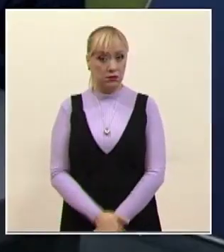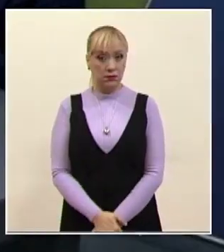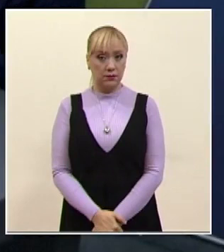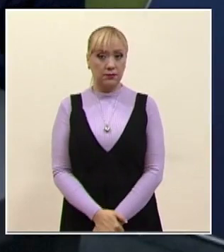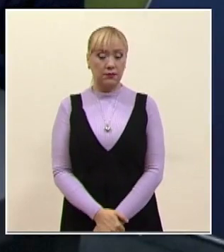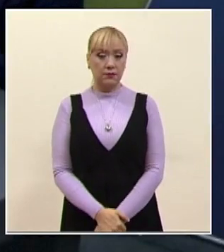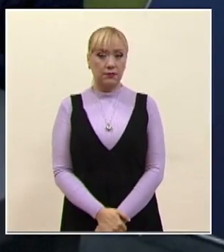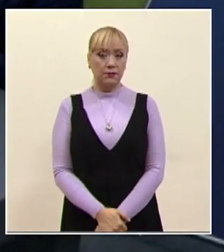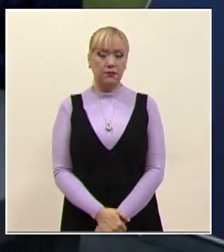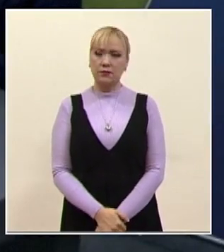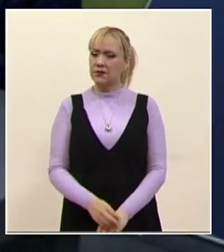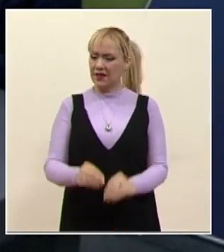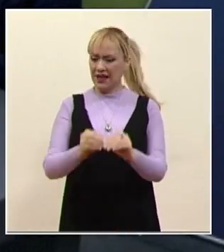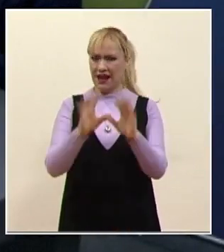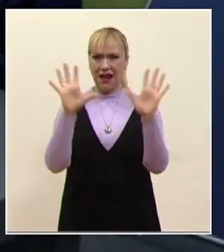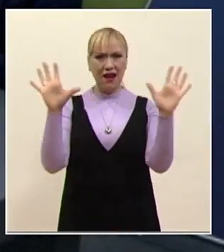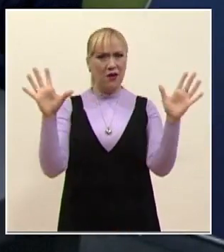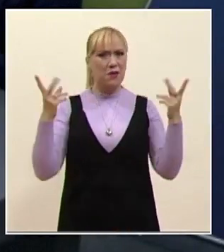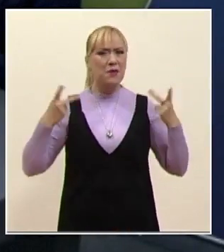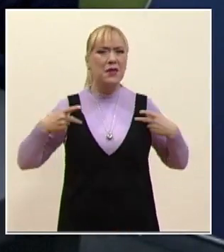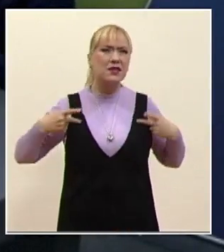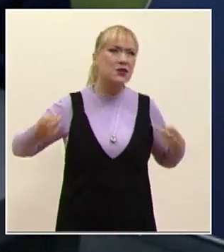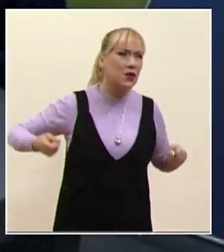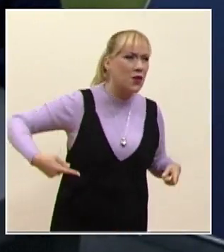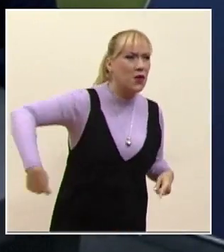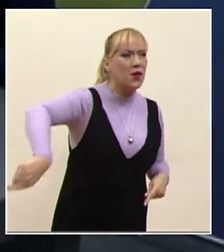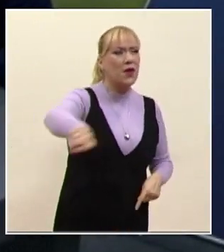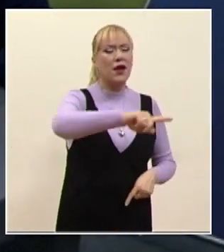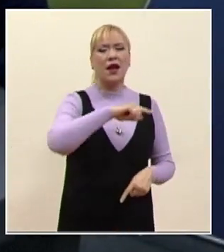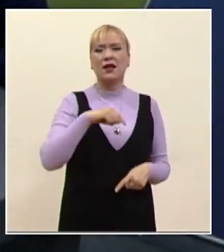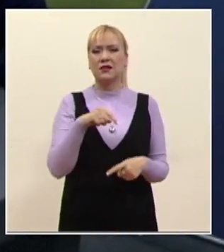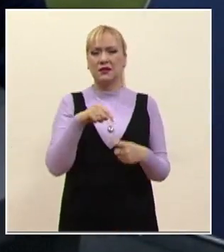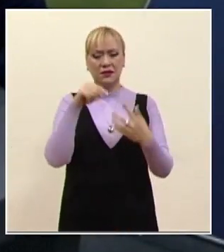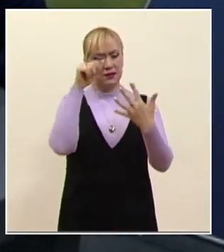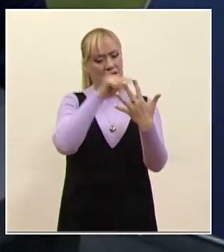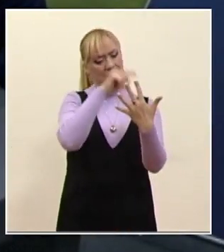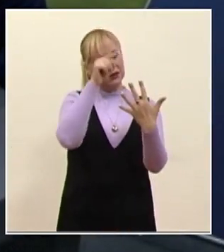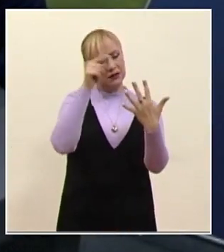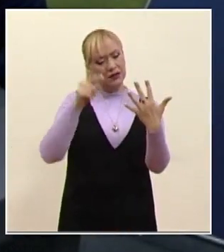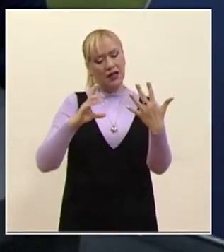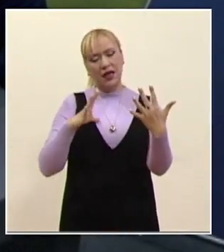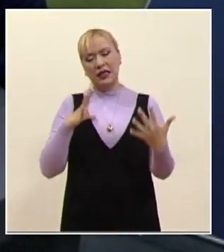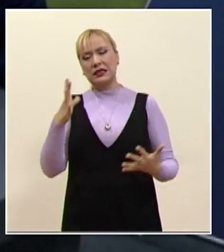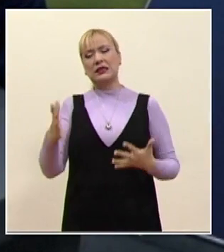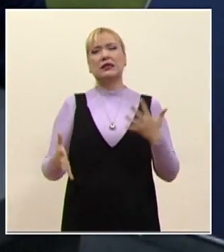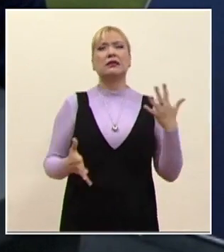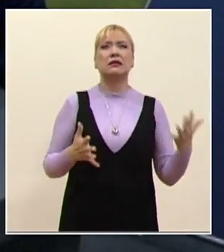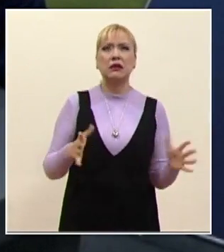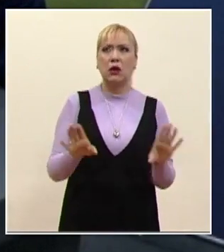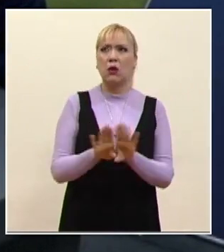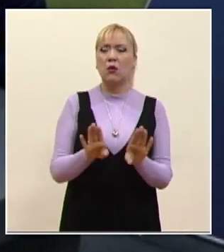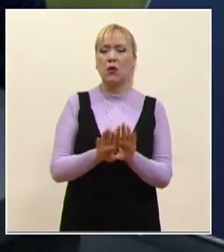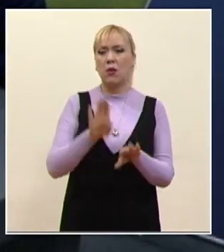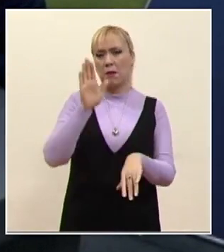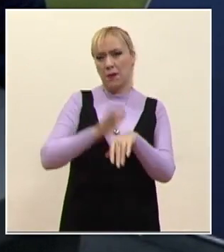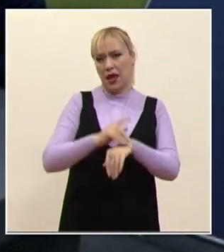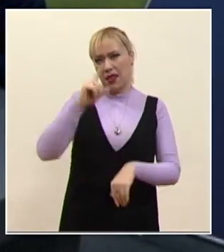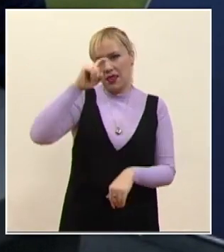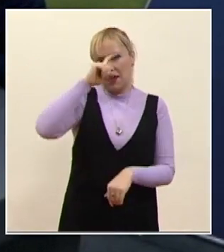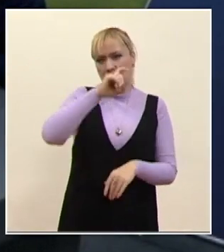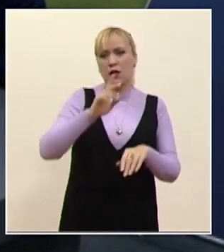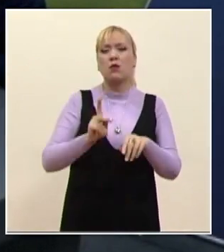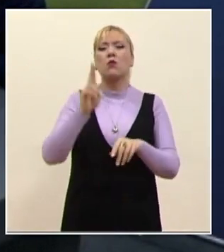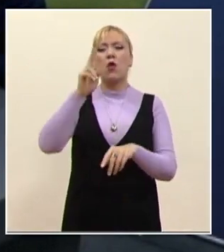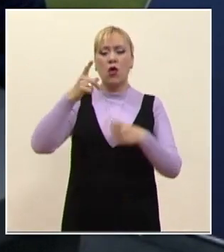Obviamente hay gente que experimenta algunos tipos de vulnerabilidades en la intersección, por ejemplo, entre su